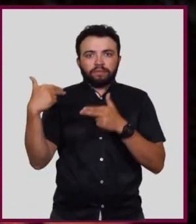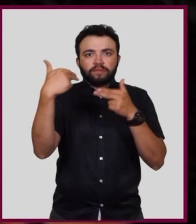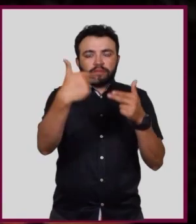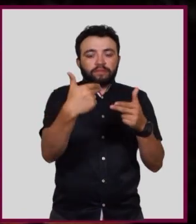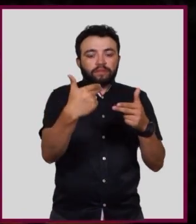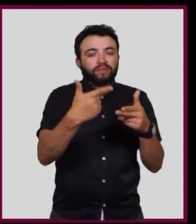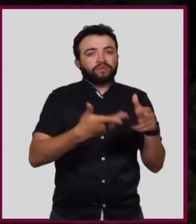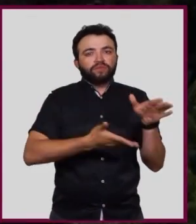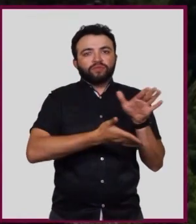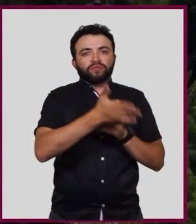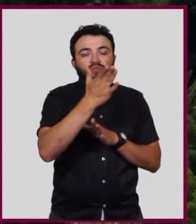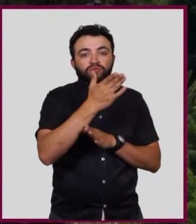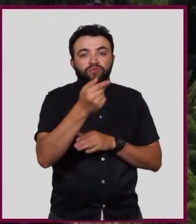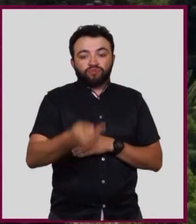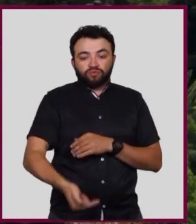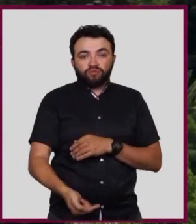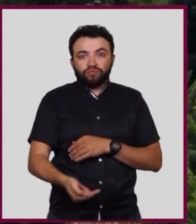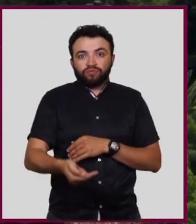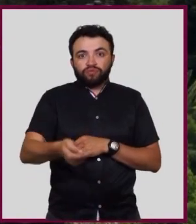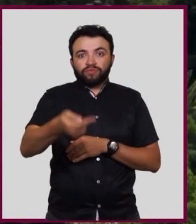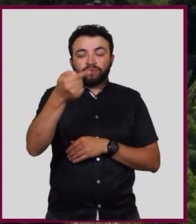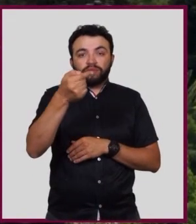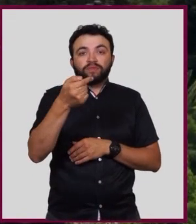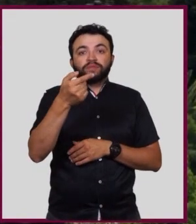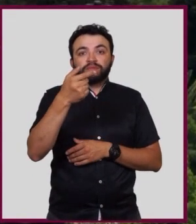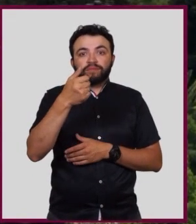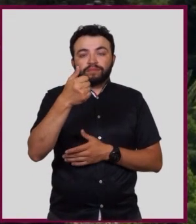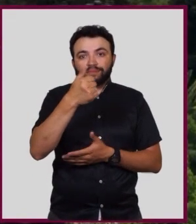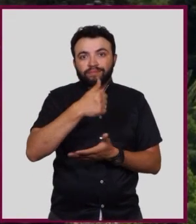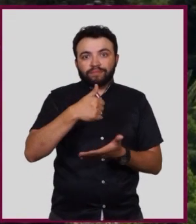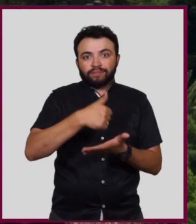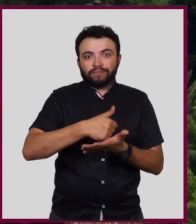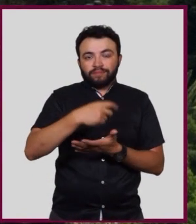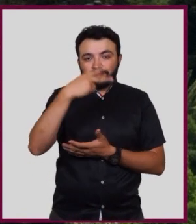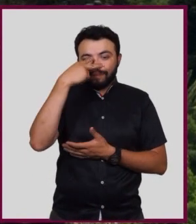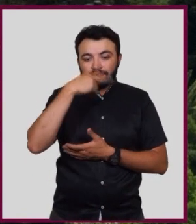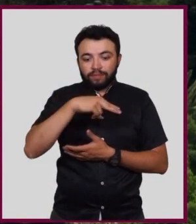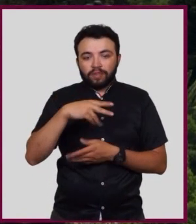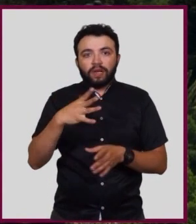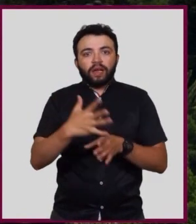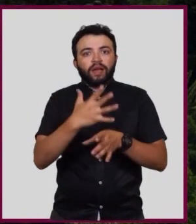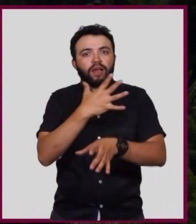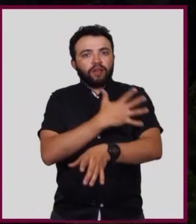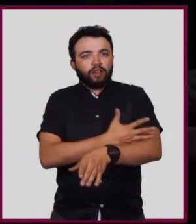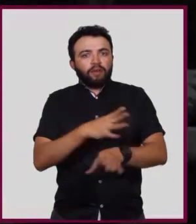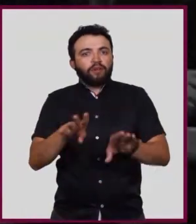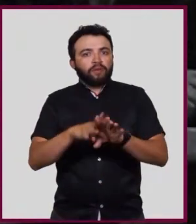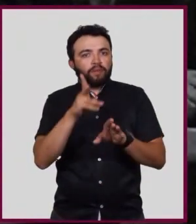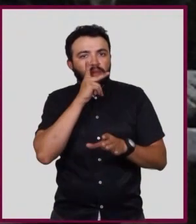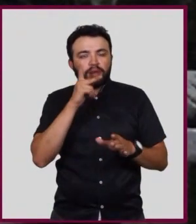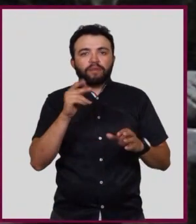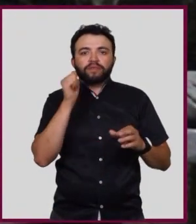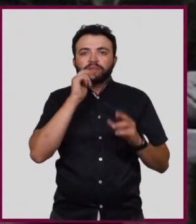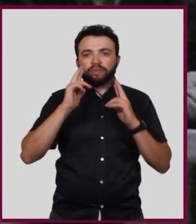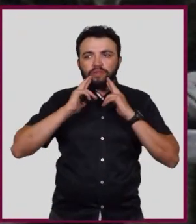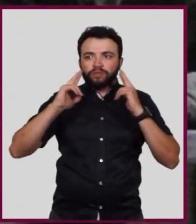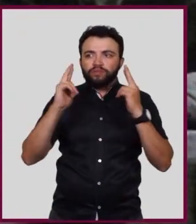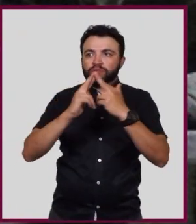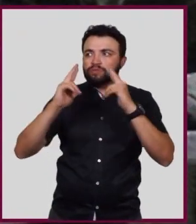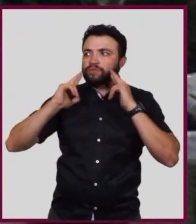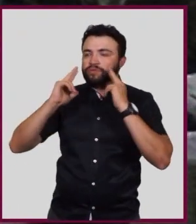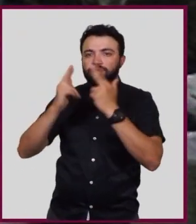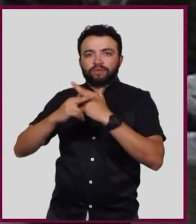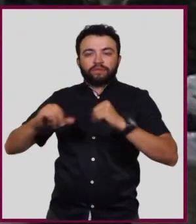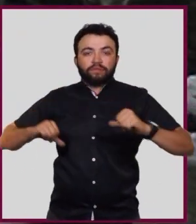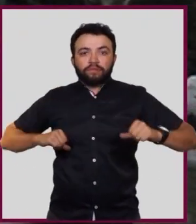muy pequeño a la Ciudad de México y acompañaba a su padre a reuniones con otros artistas. Así fue como Gabriel entró